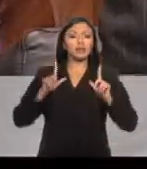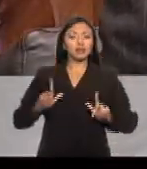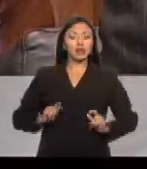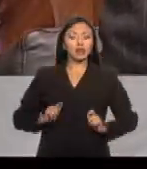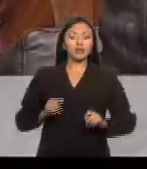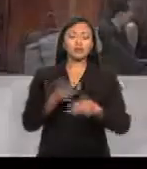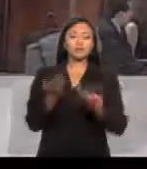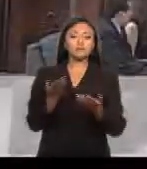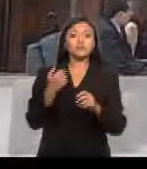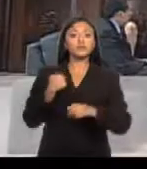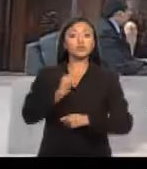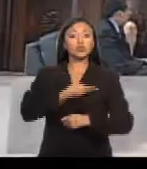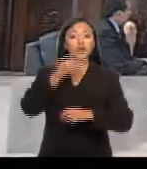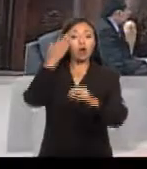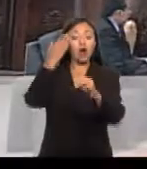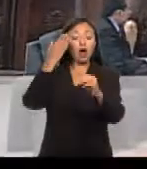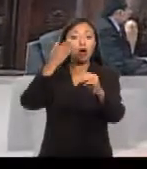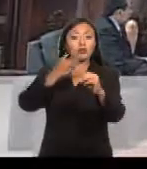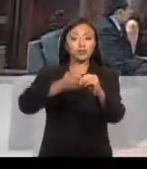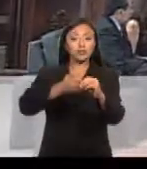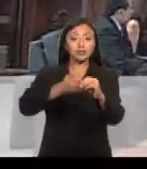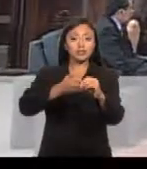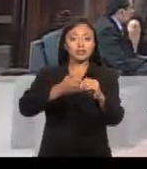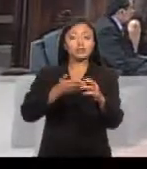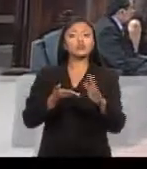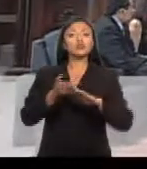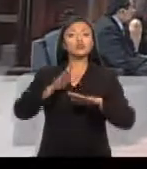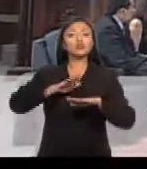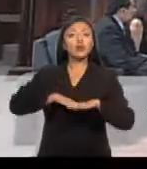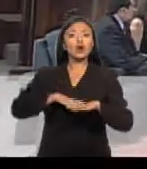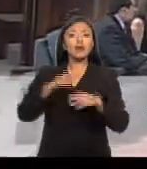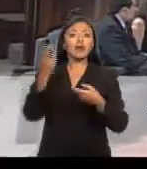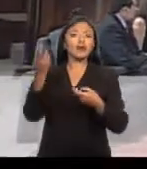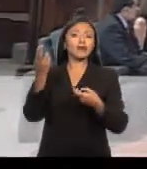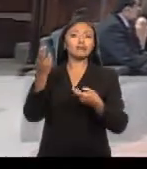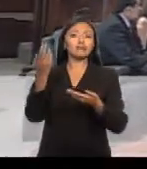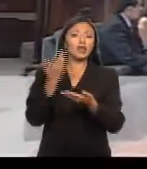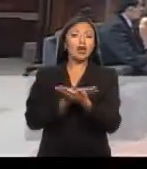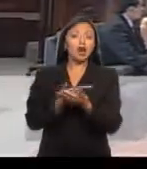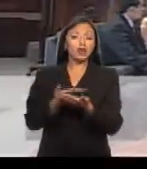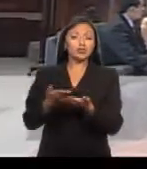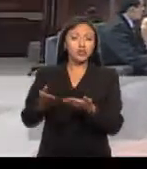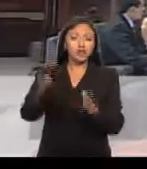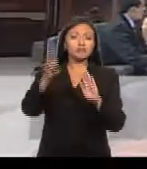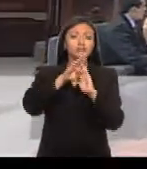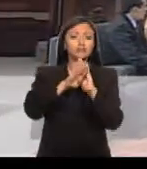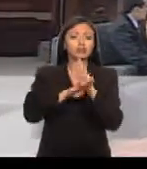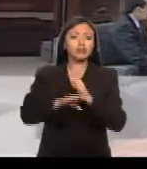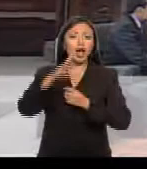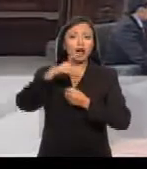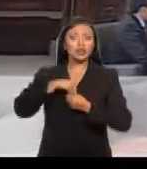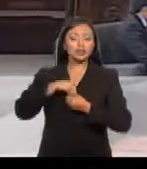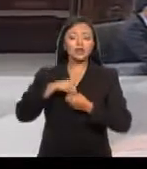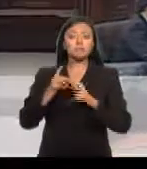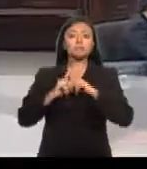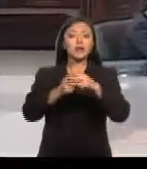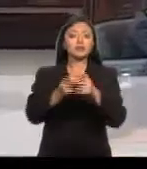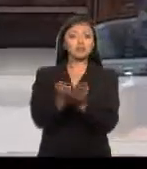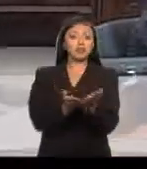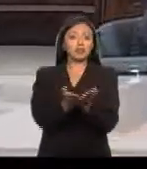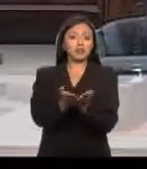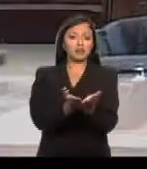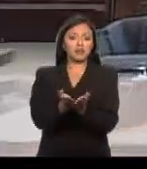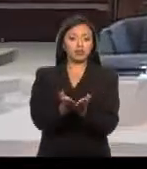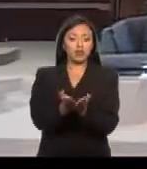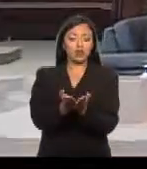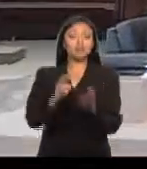en el área de salud, lo que apuntalamos es a esto que es las características de la prestación de servicios, es